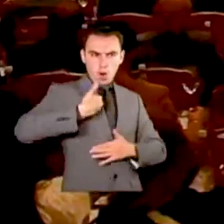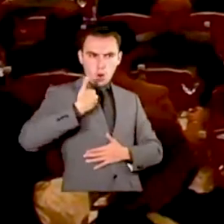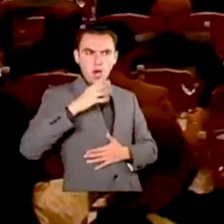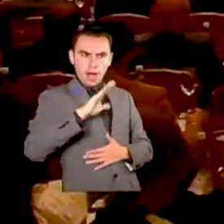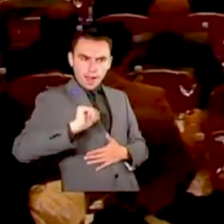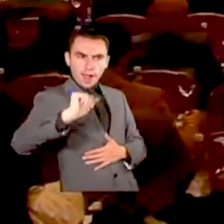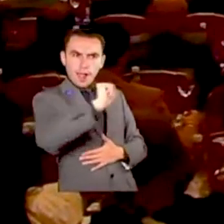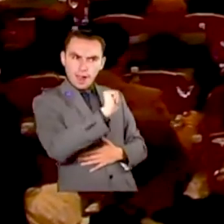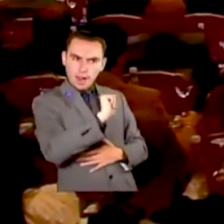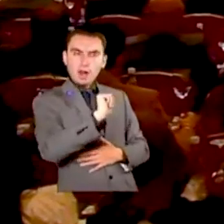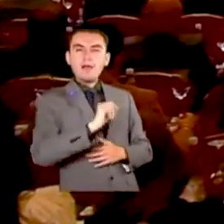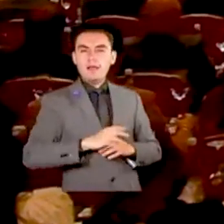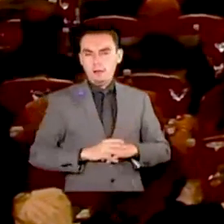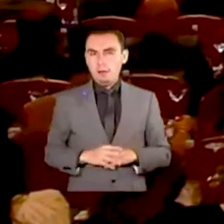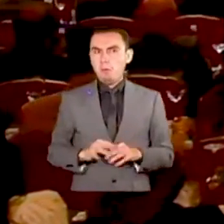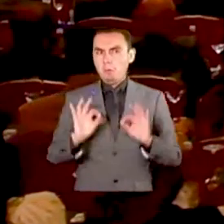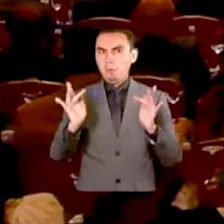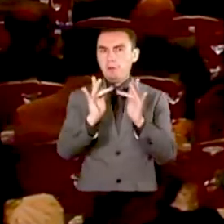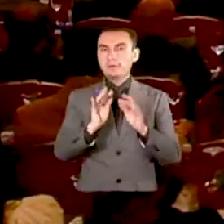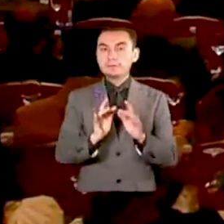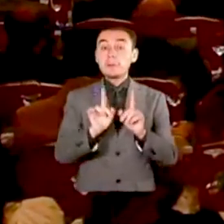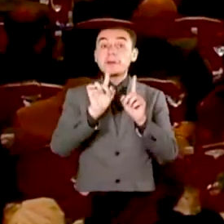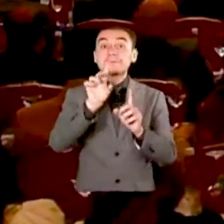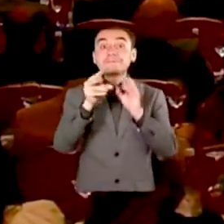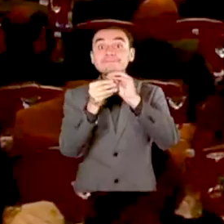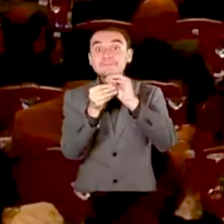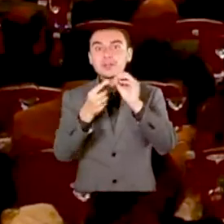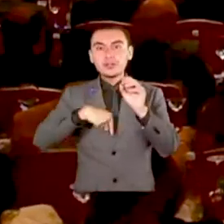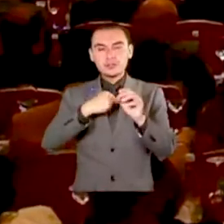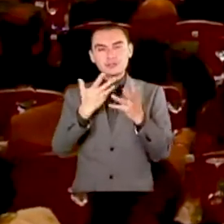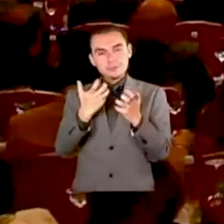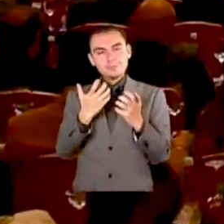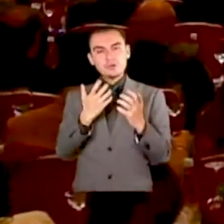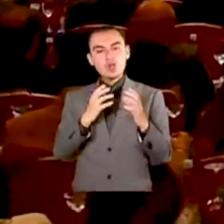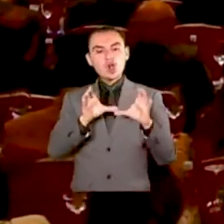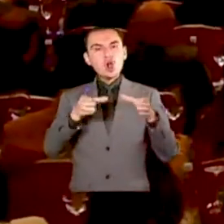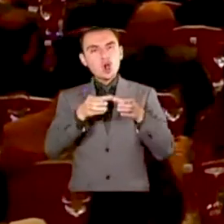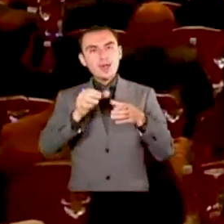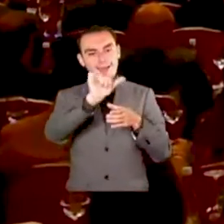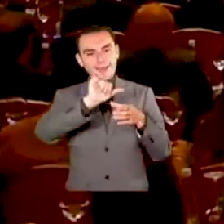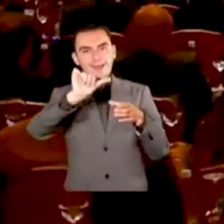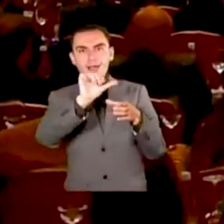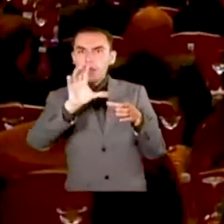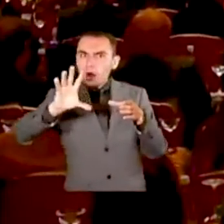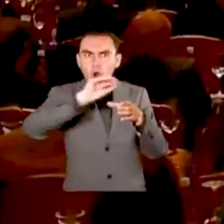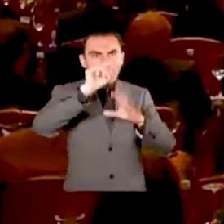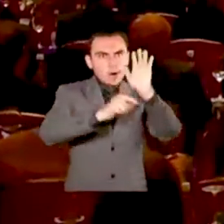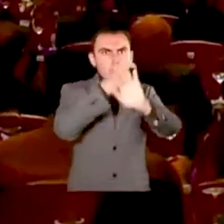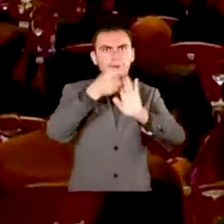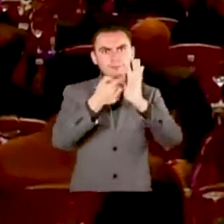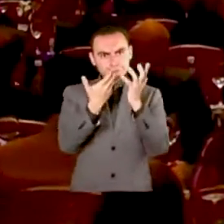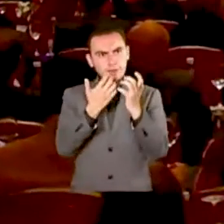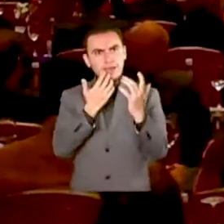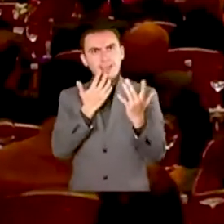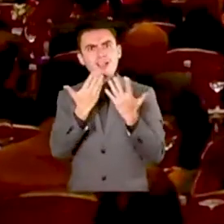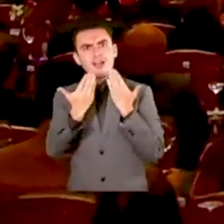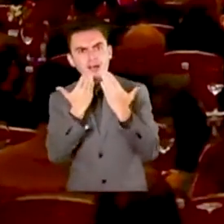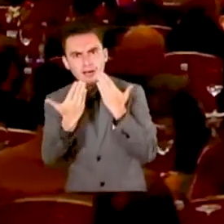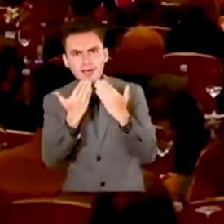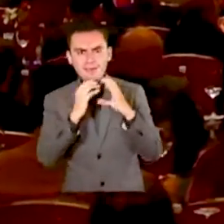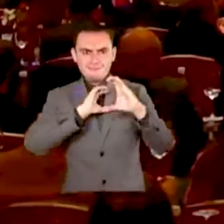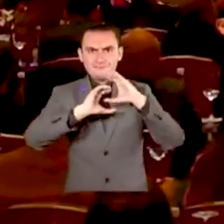pero también en ser canal directo de comunicación con las mujeres, para lo cual contamos, además del